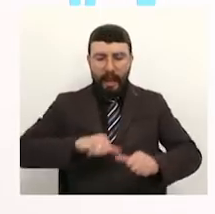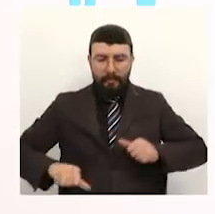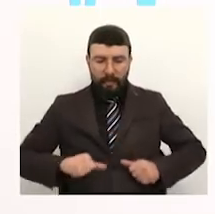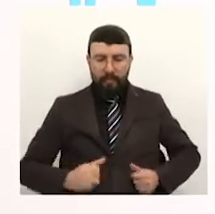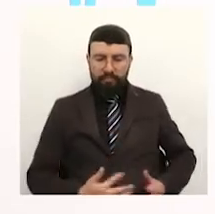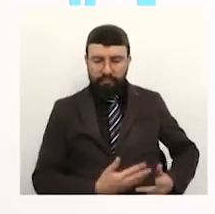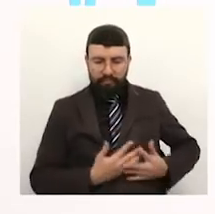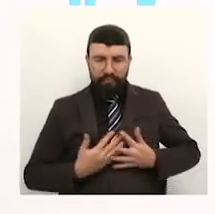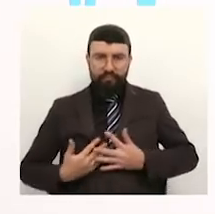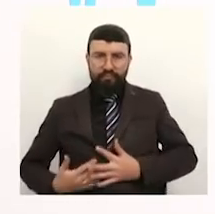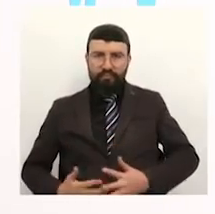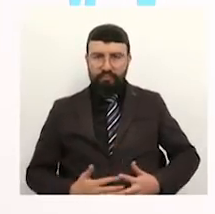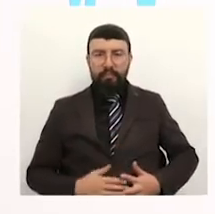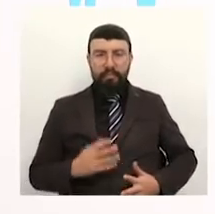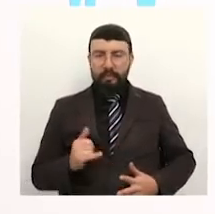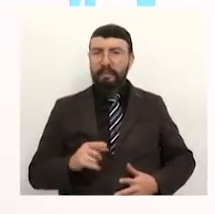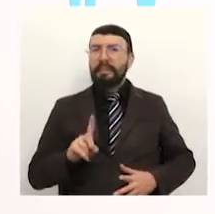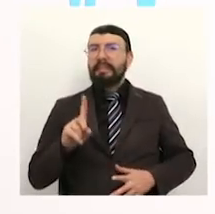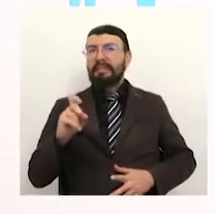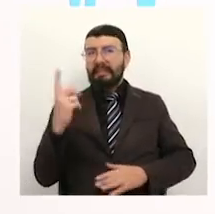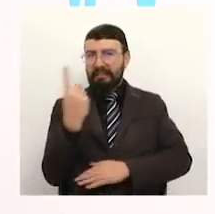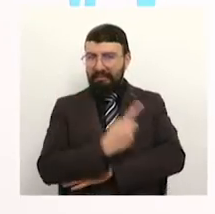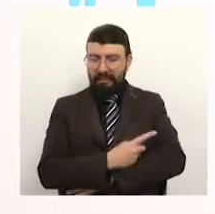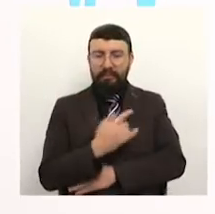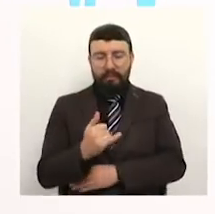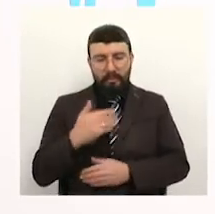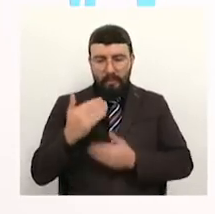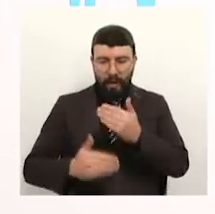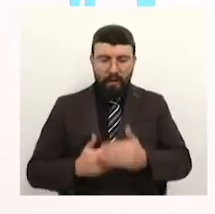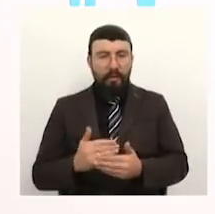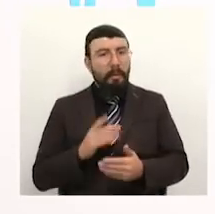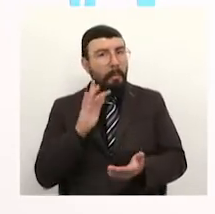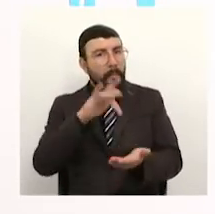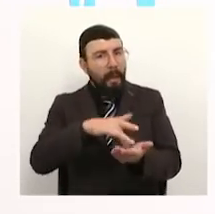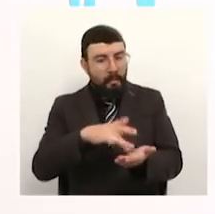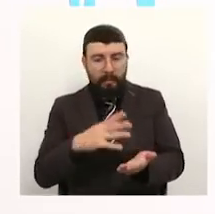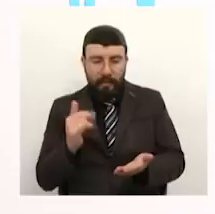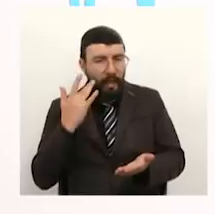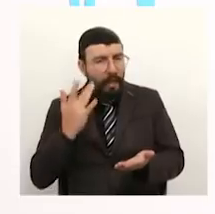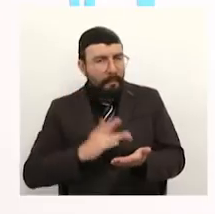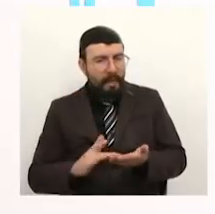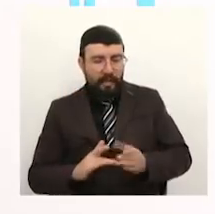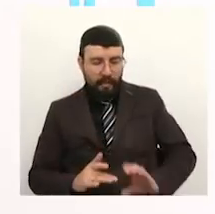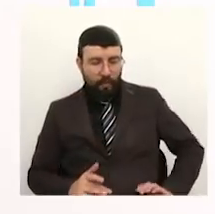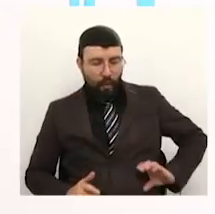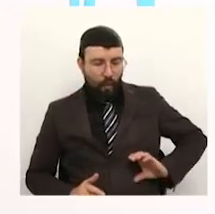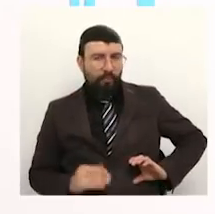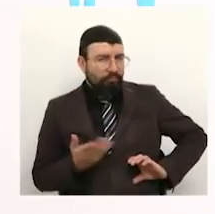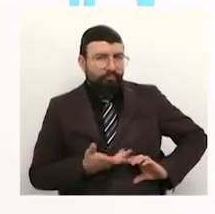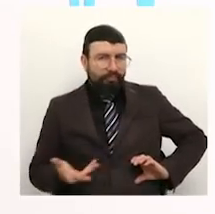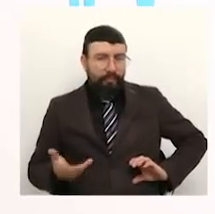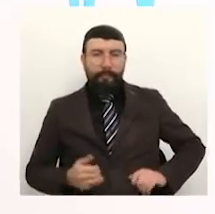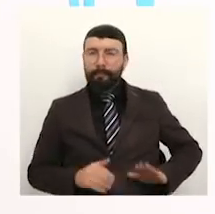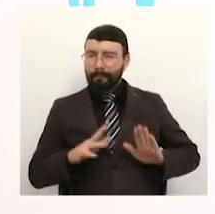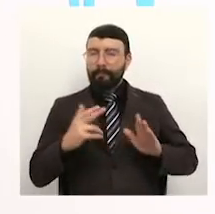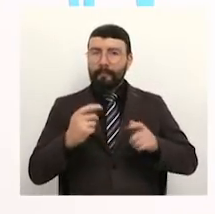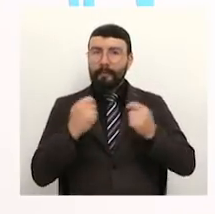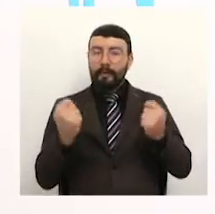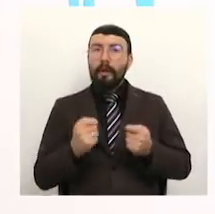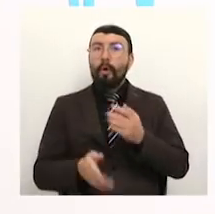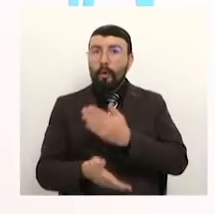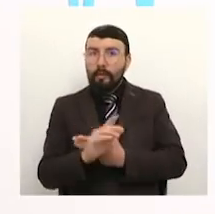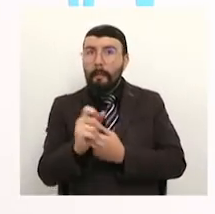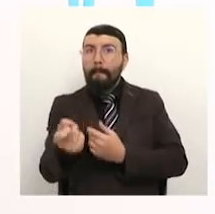incluido el día para tu salud del día para tu alma más todo el proceso de irrigación es de limpieza de colon vamos a ir a este corte de comerciales continuamos con sus